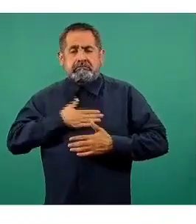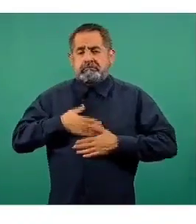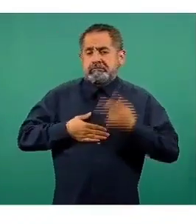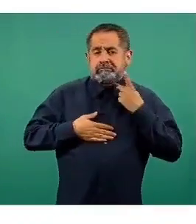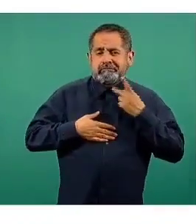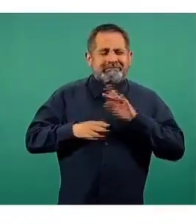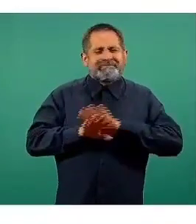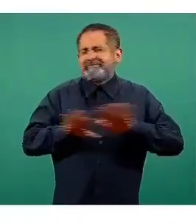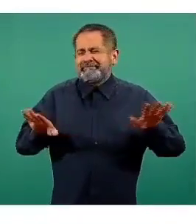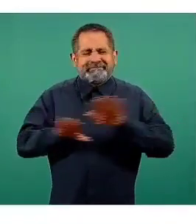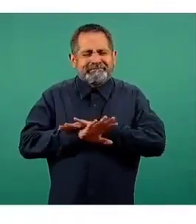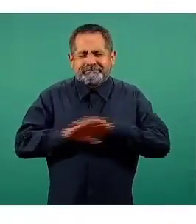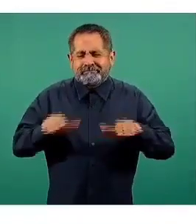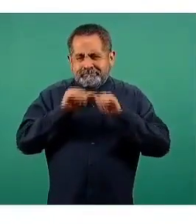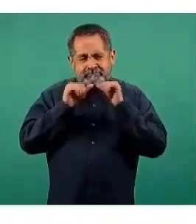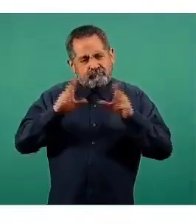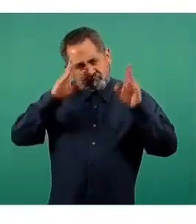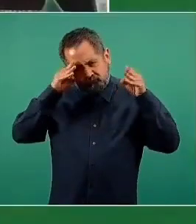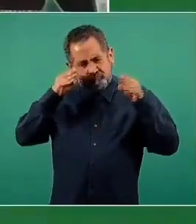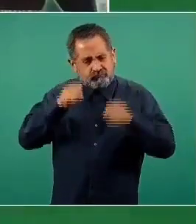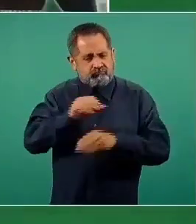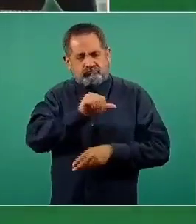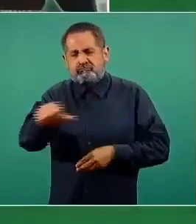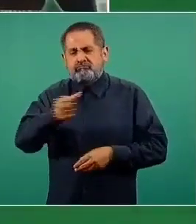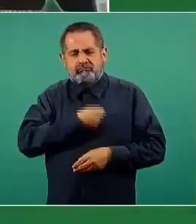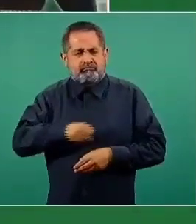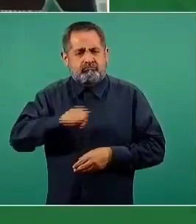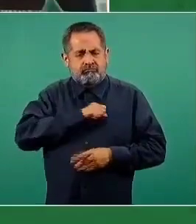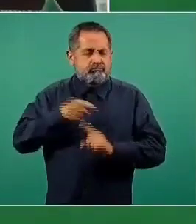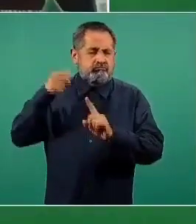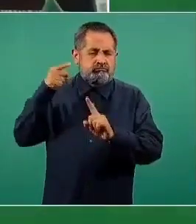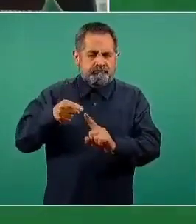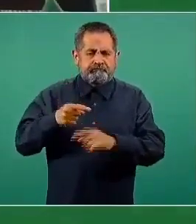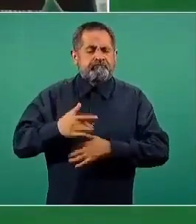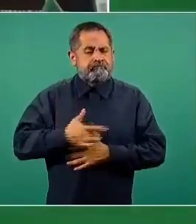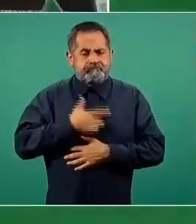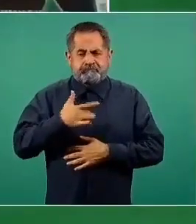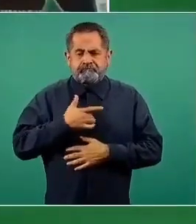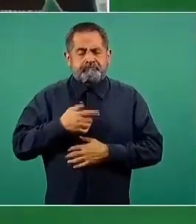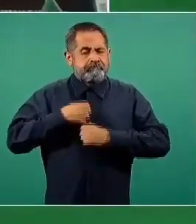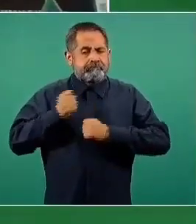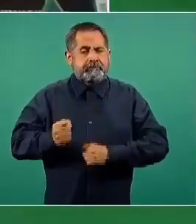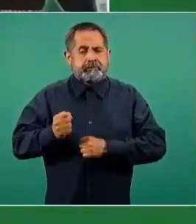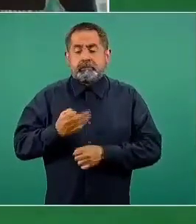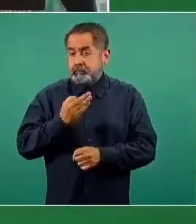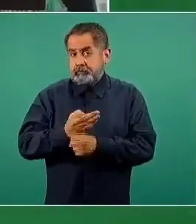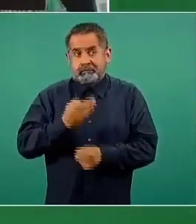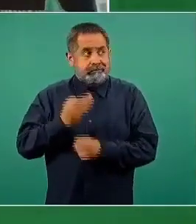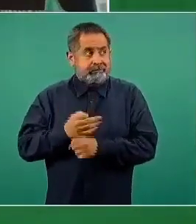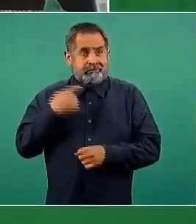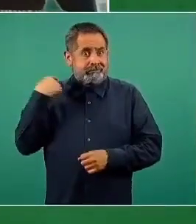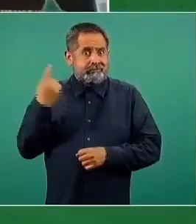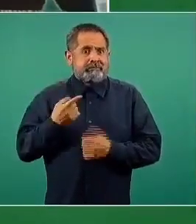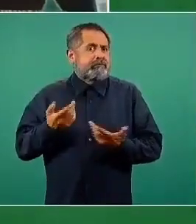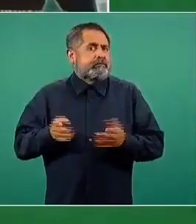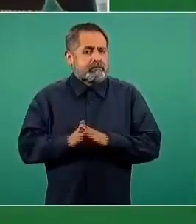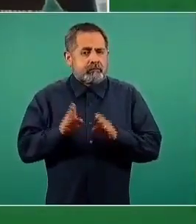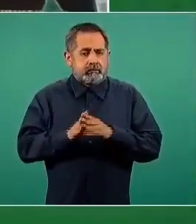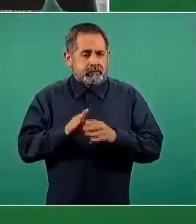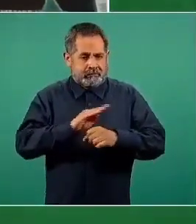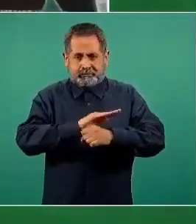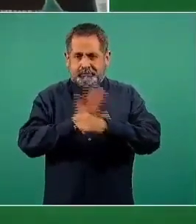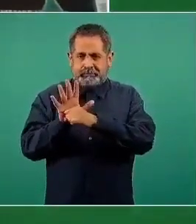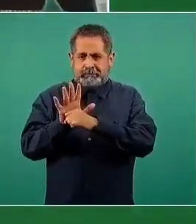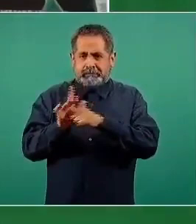a la salud y bienestar de la población, con la convicción de que estos son momentos, dada la